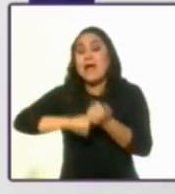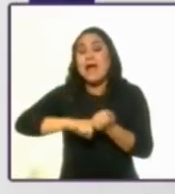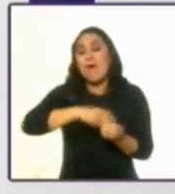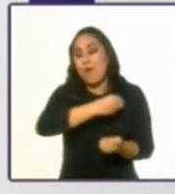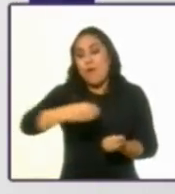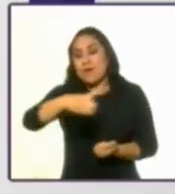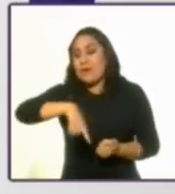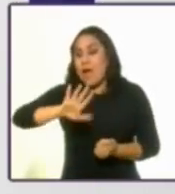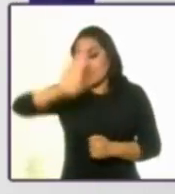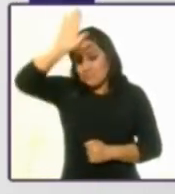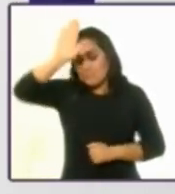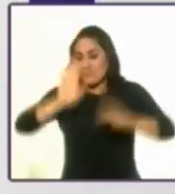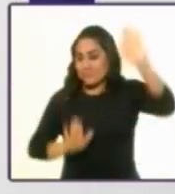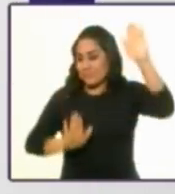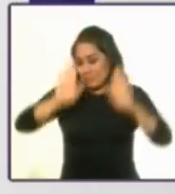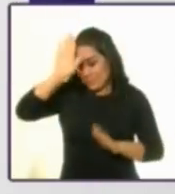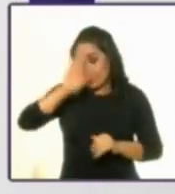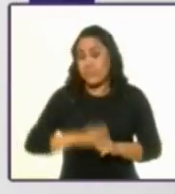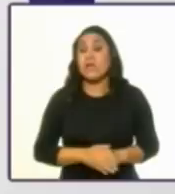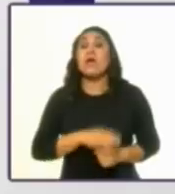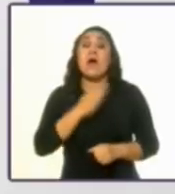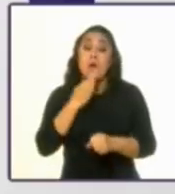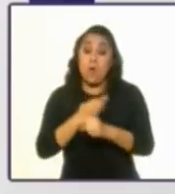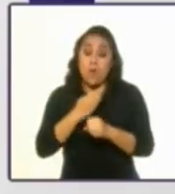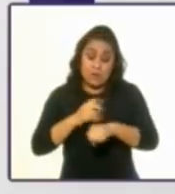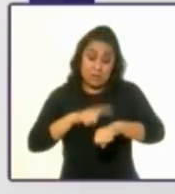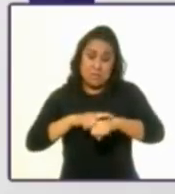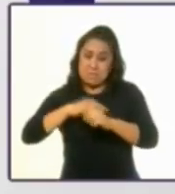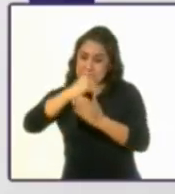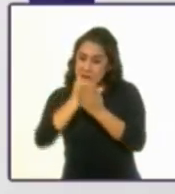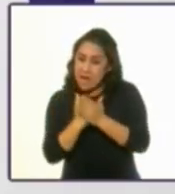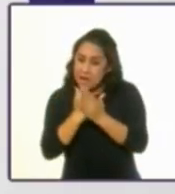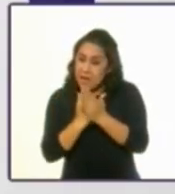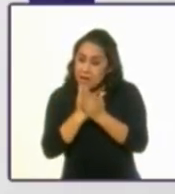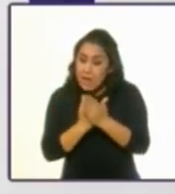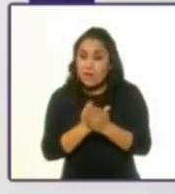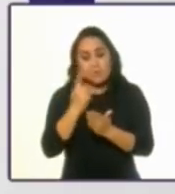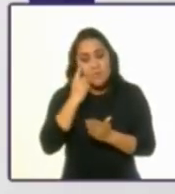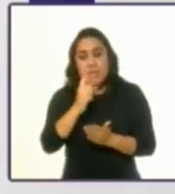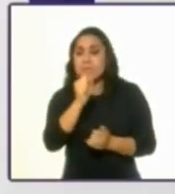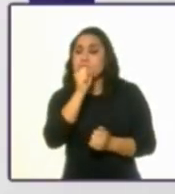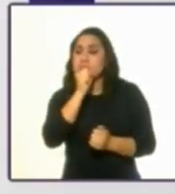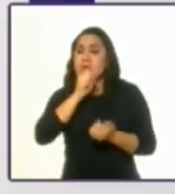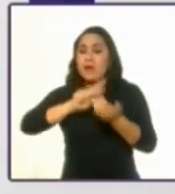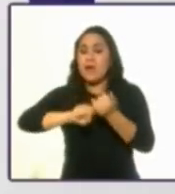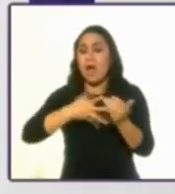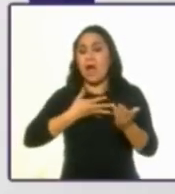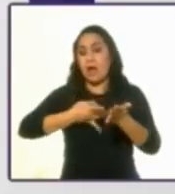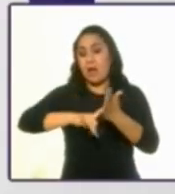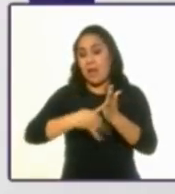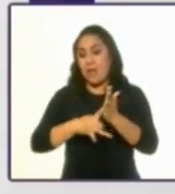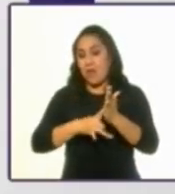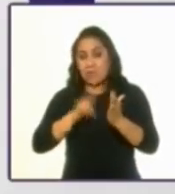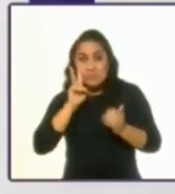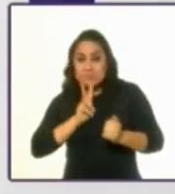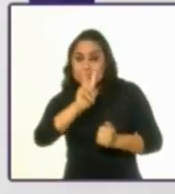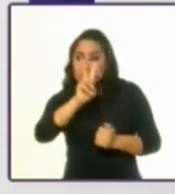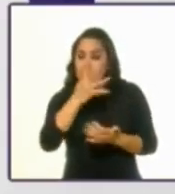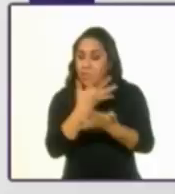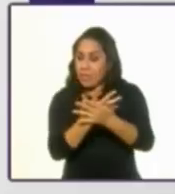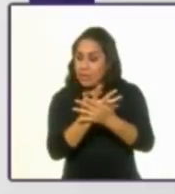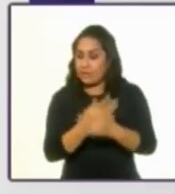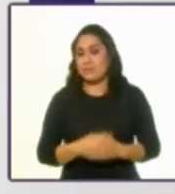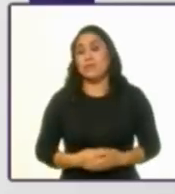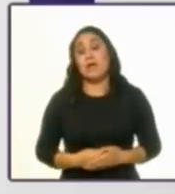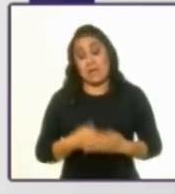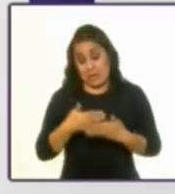levanten la mano el tiempo que le resta a cada uno de ellos aparecerá en un cronómetro que tendrán a la vista en